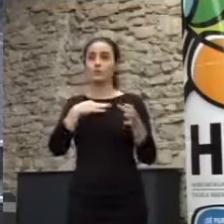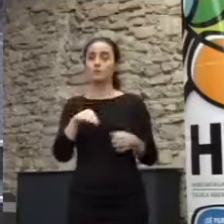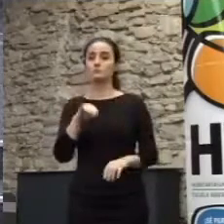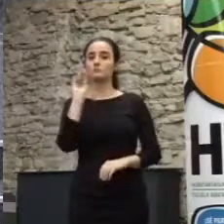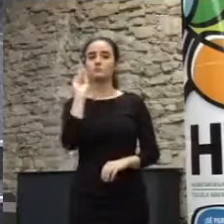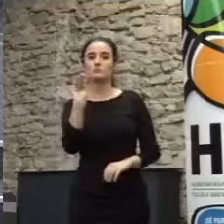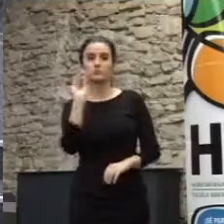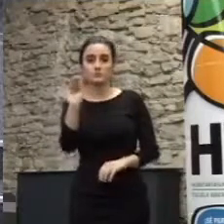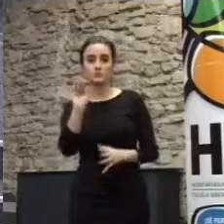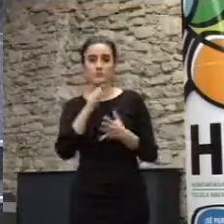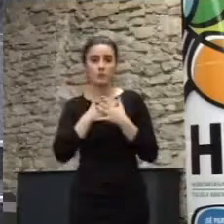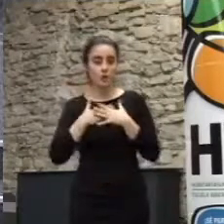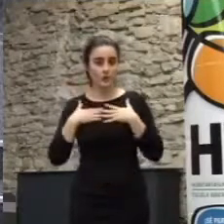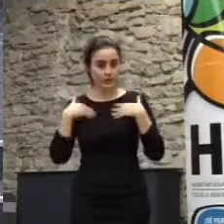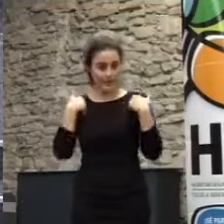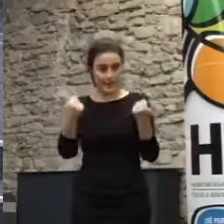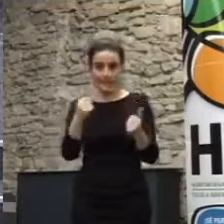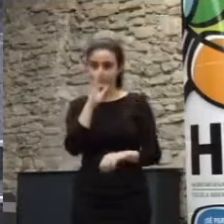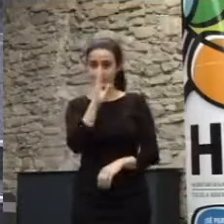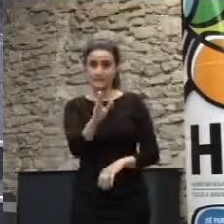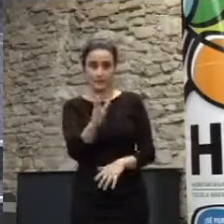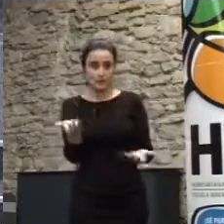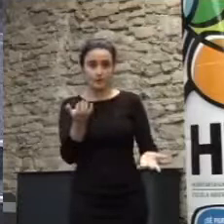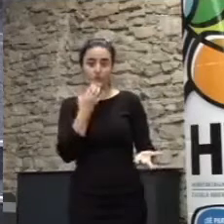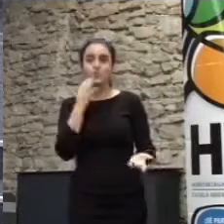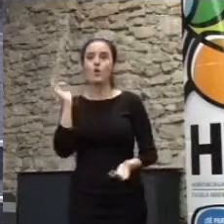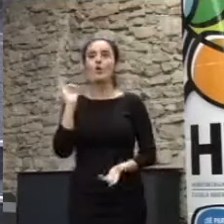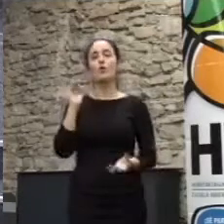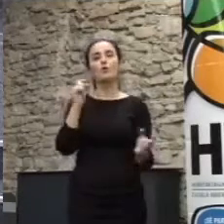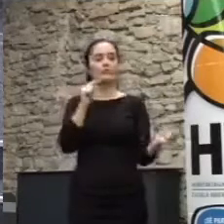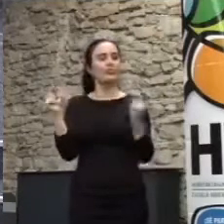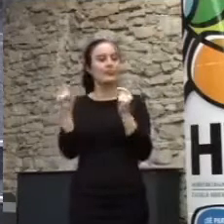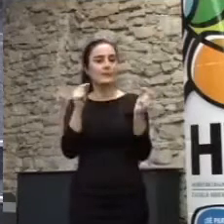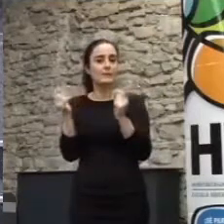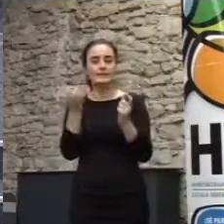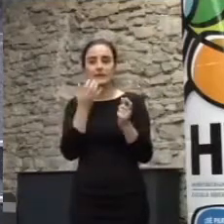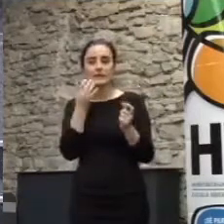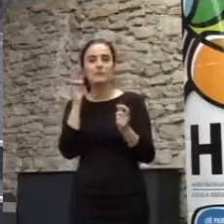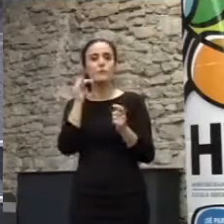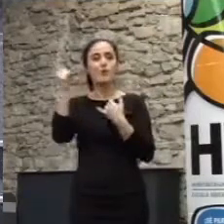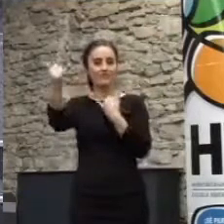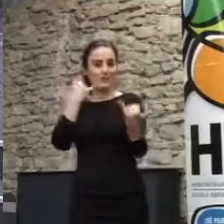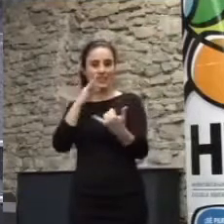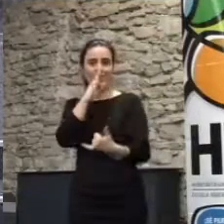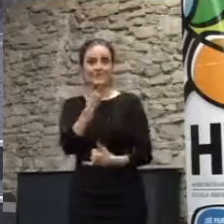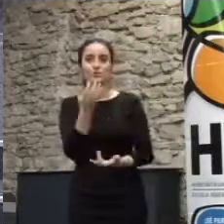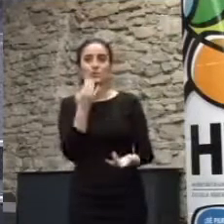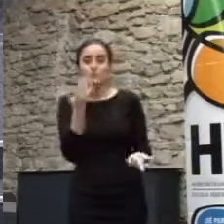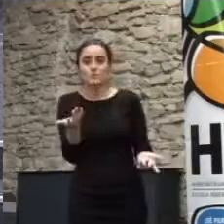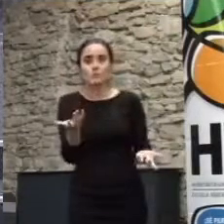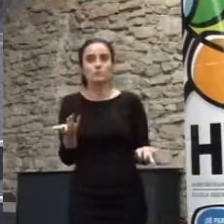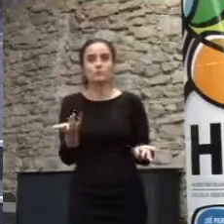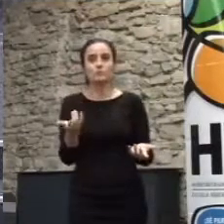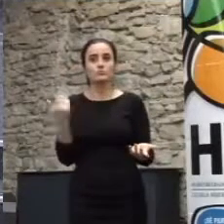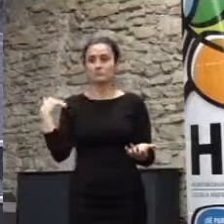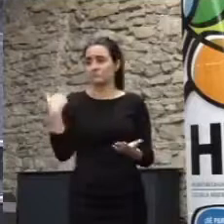preguntar lo que quieras en directo, hasta opiniones, debates y entrada de llamadas en antena. Eso siempre,